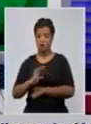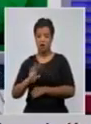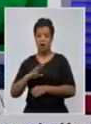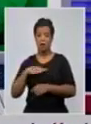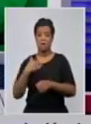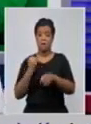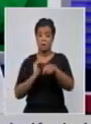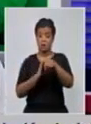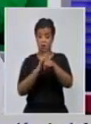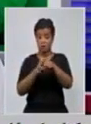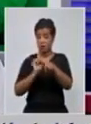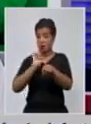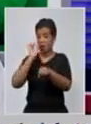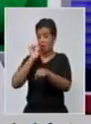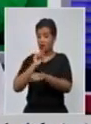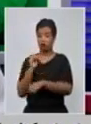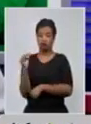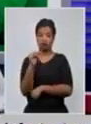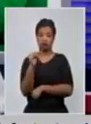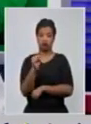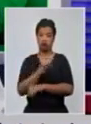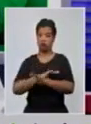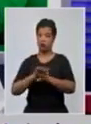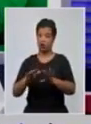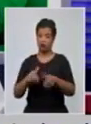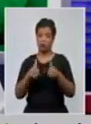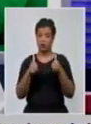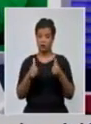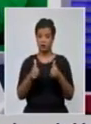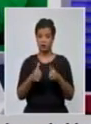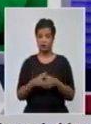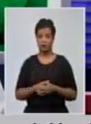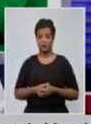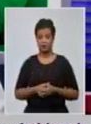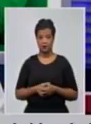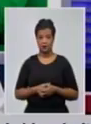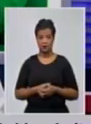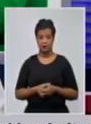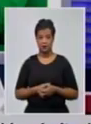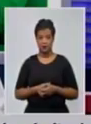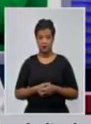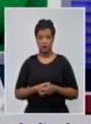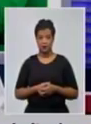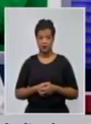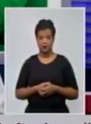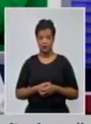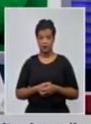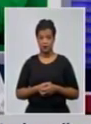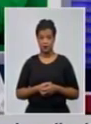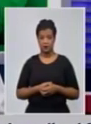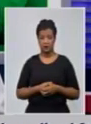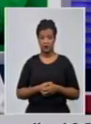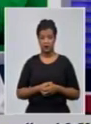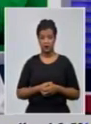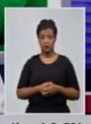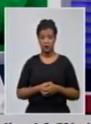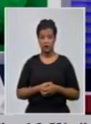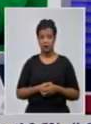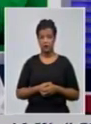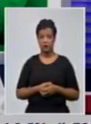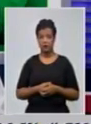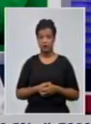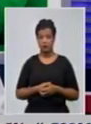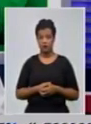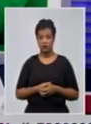que le hicieron al COVID-19, pues ya estaba negativo o está negativo. Se